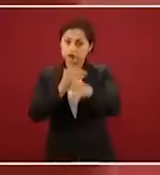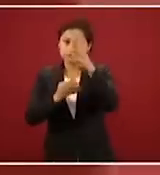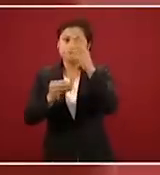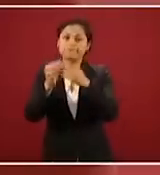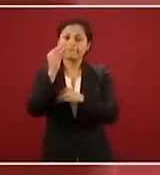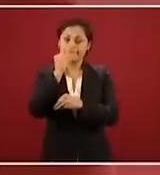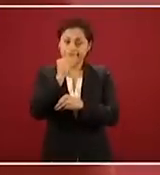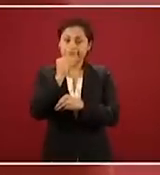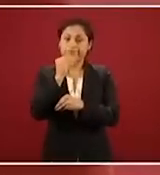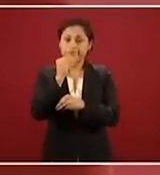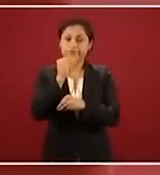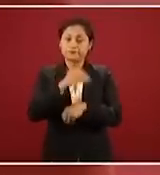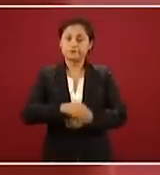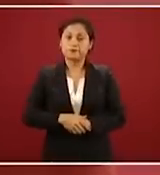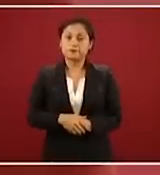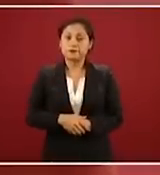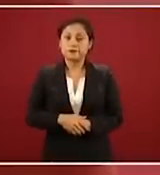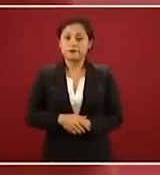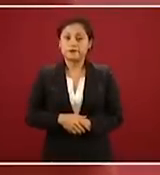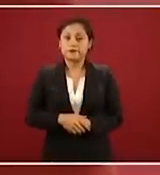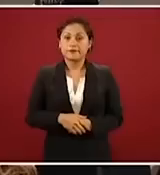Y todos los estudiantes